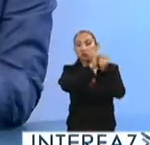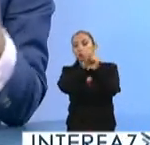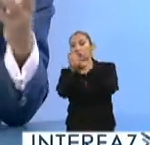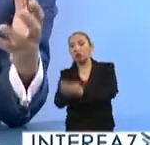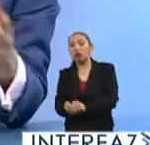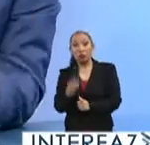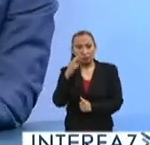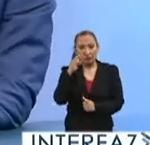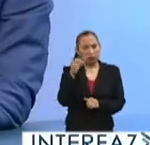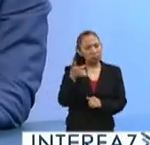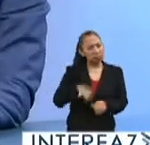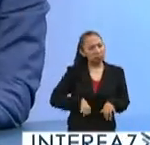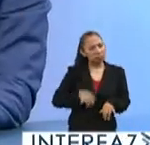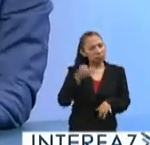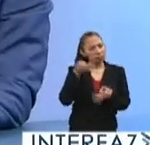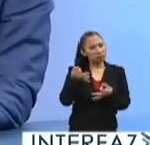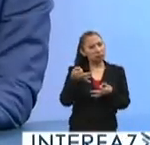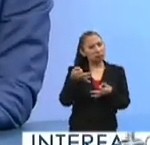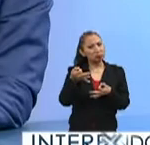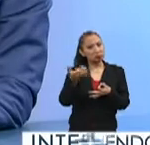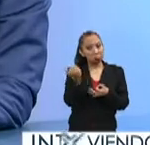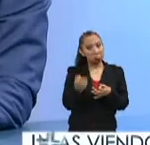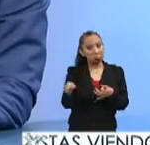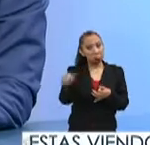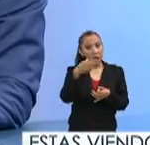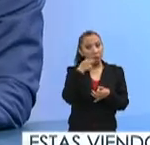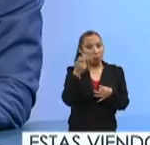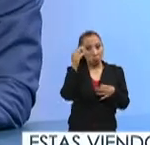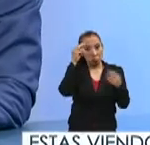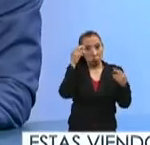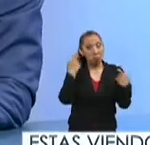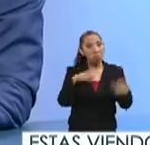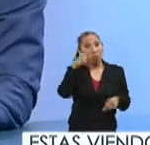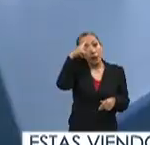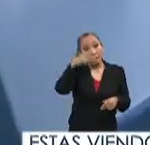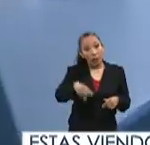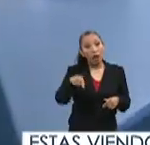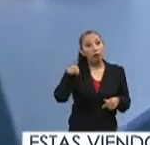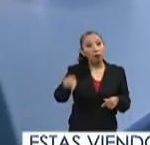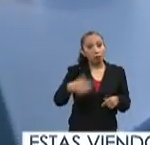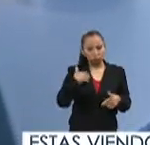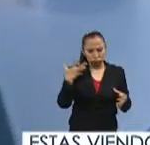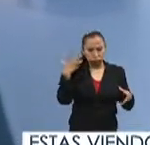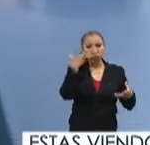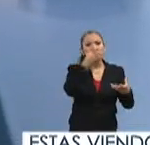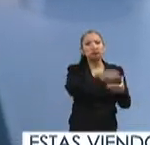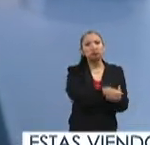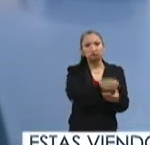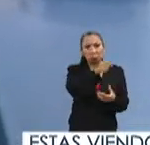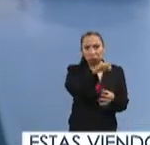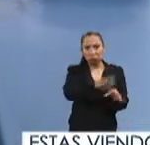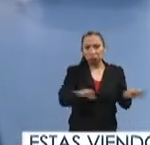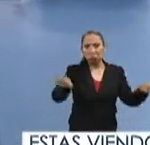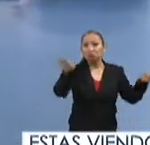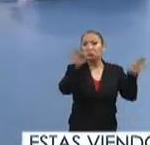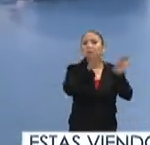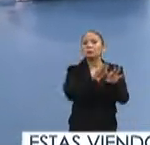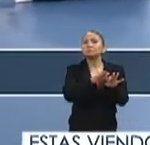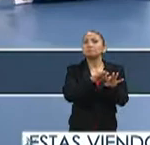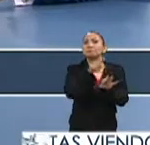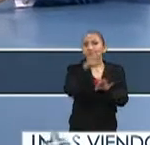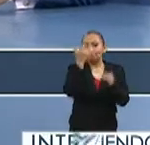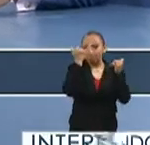que ha tenido. Oye, pero me llama la atención sin duda alguna pues el gran talento de este joven mexicano, que pues forma parte esencial, ¿no? De